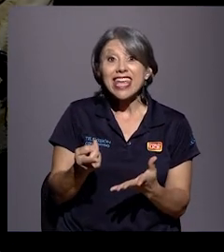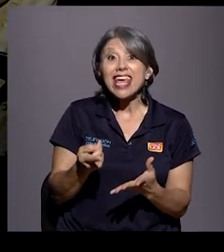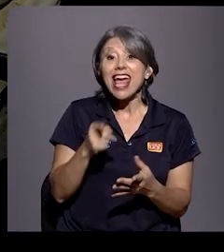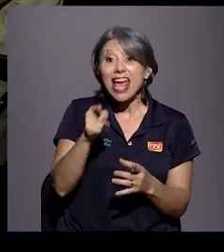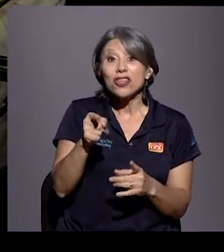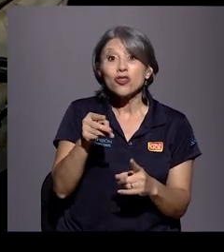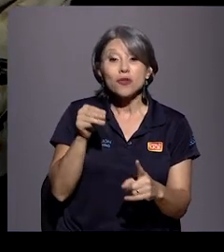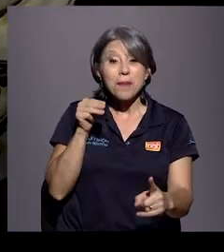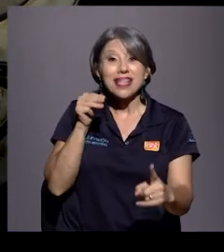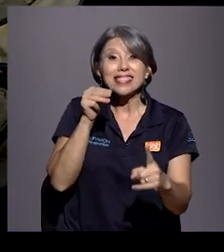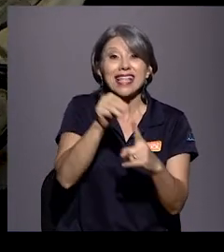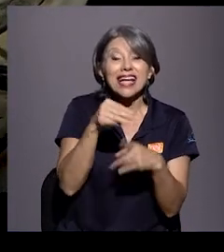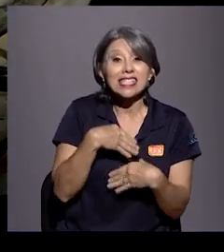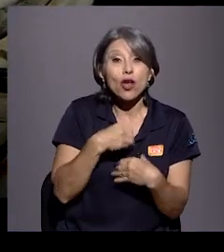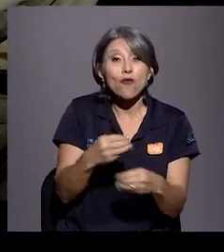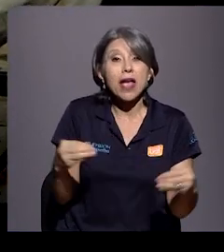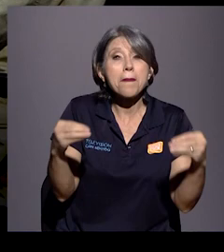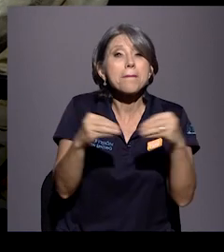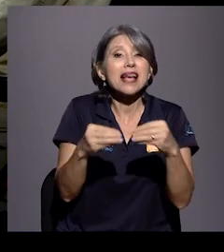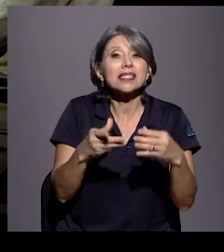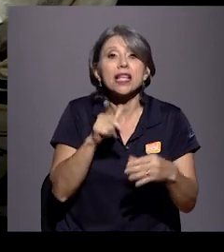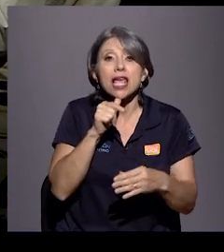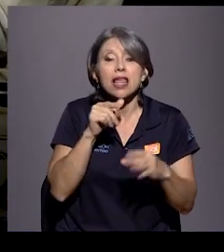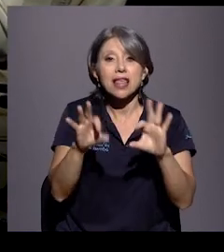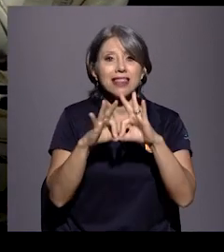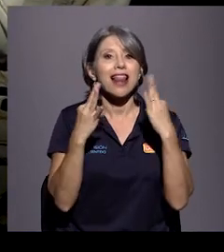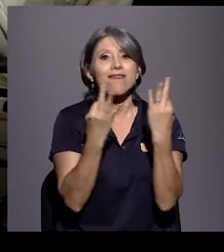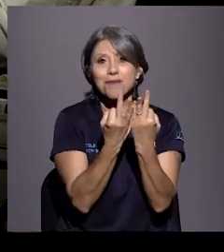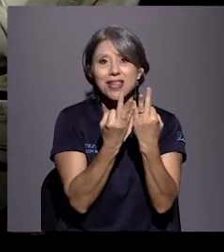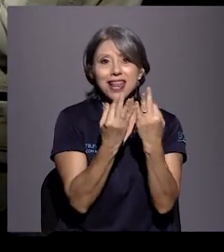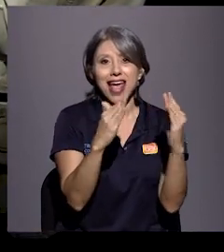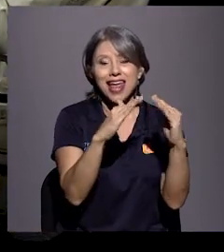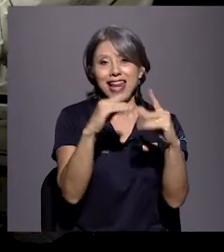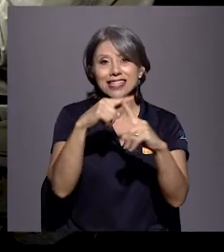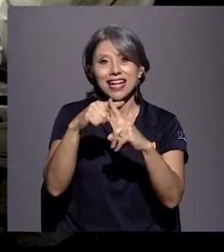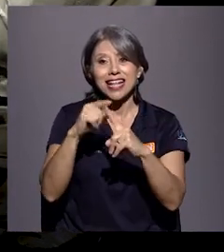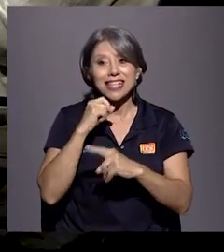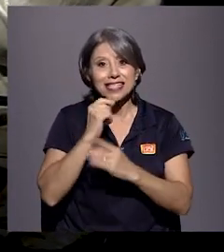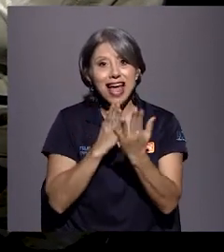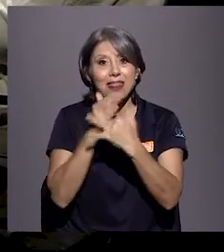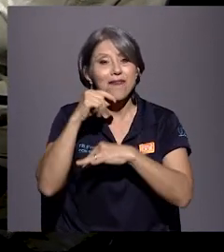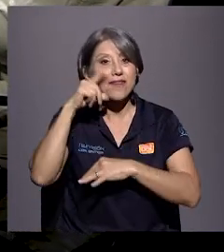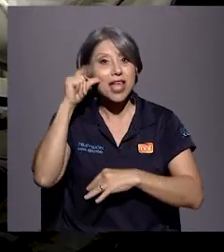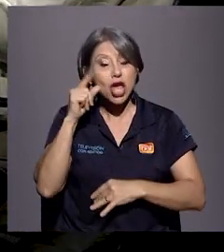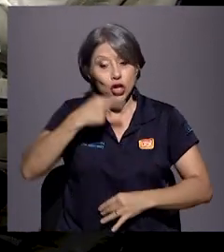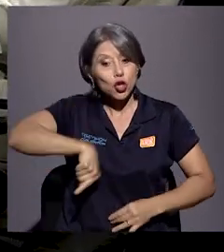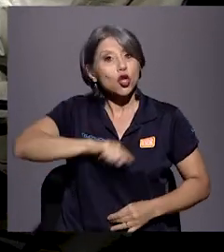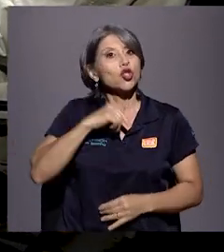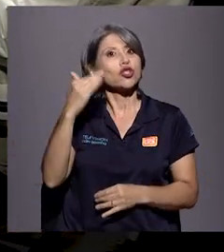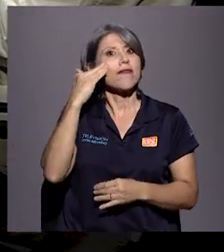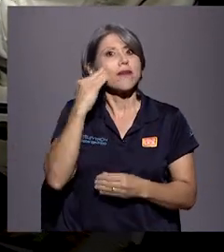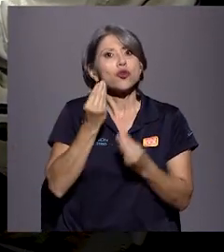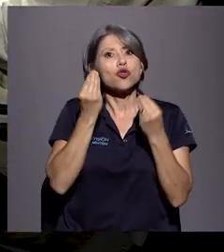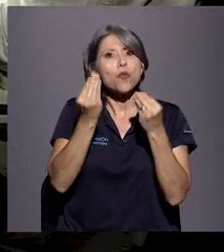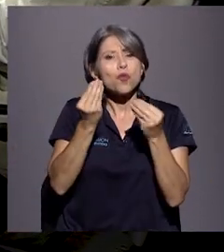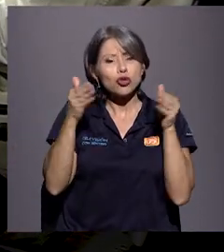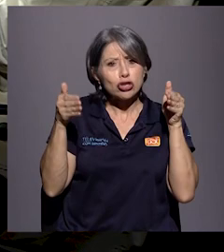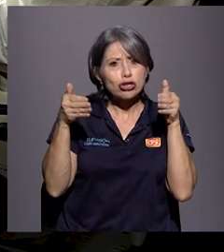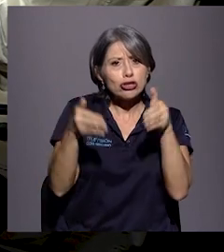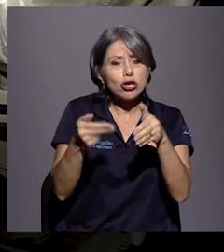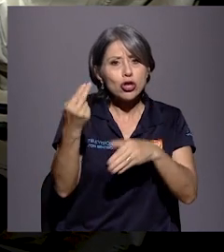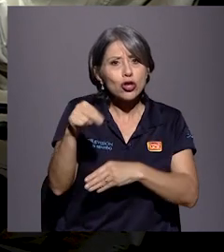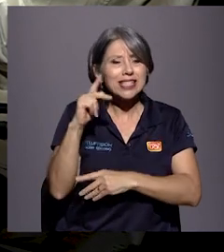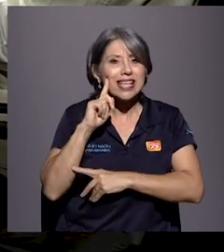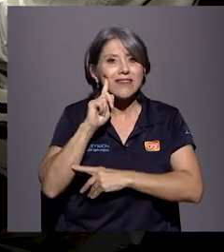confían más es de la familia y de las iglesias. Nosotros sabemos que hubo centrales de fake news, de noticias falsas,